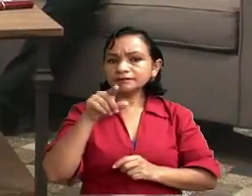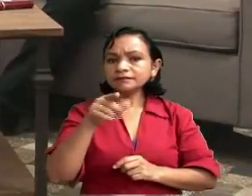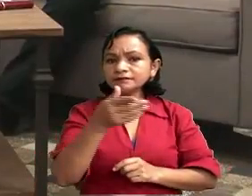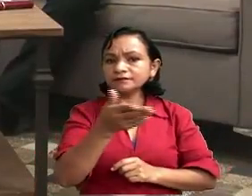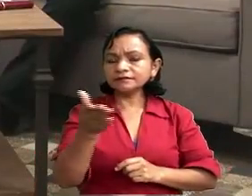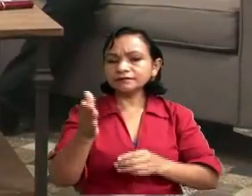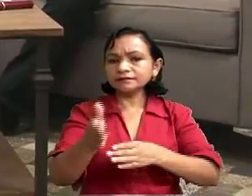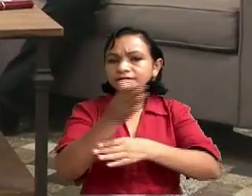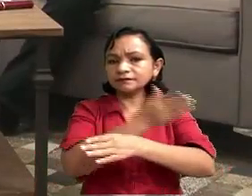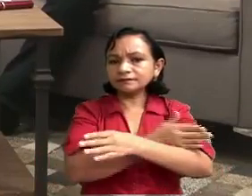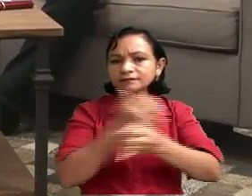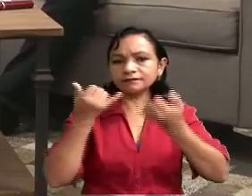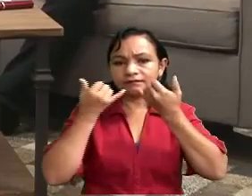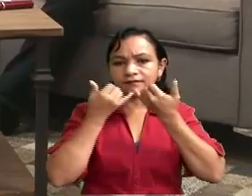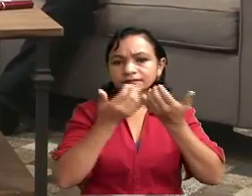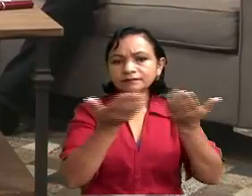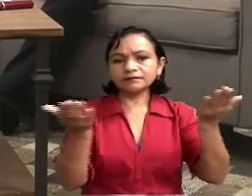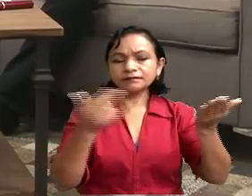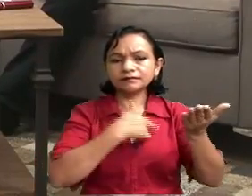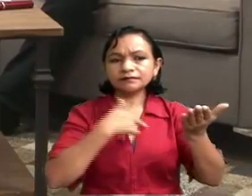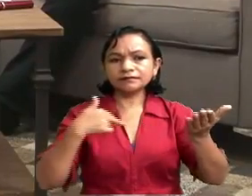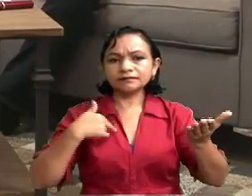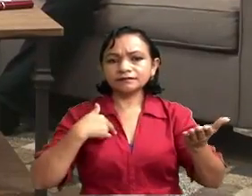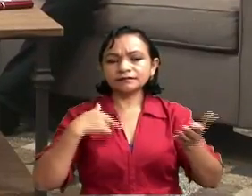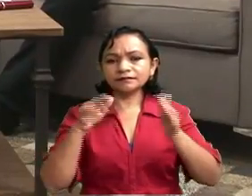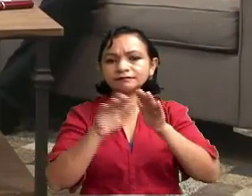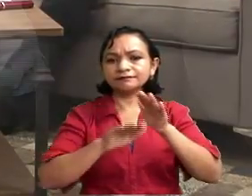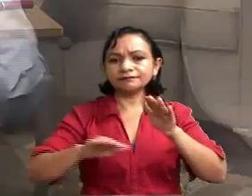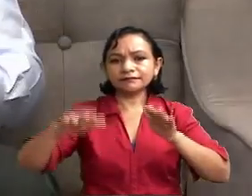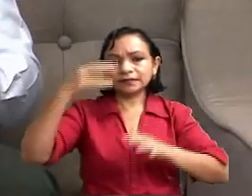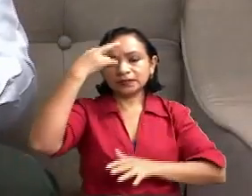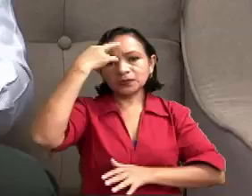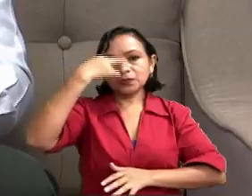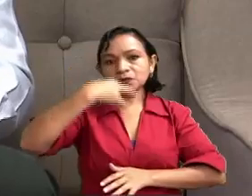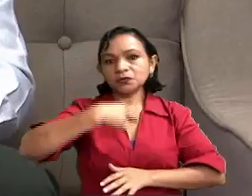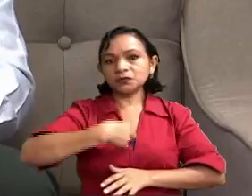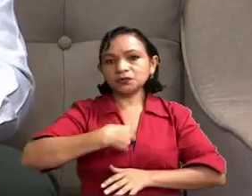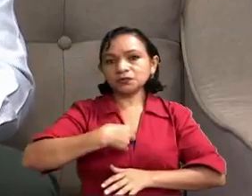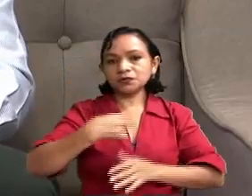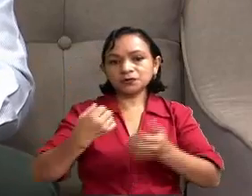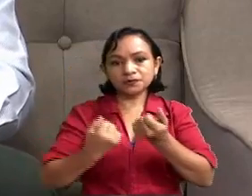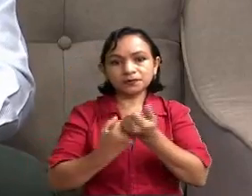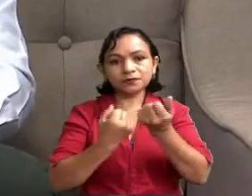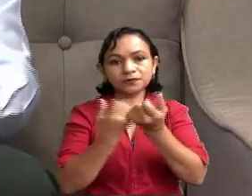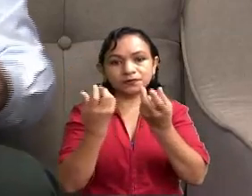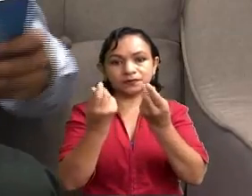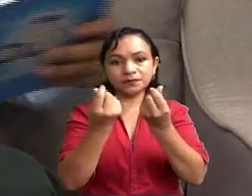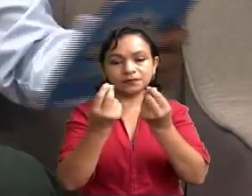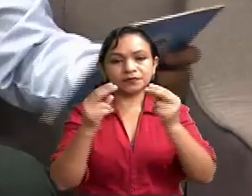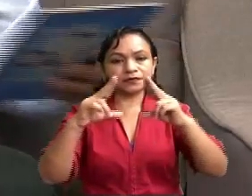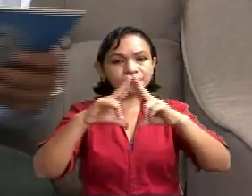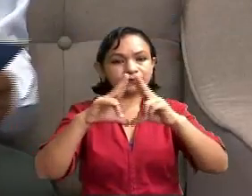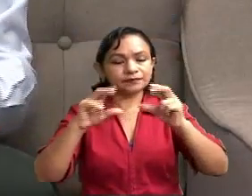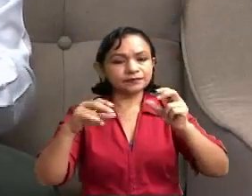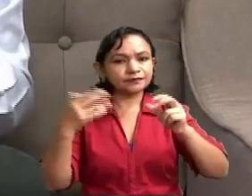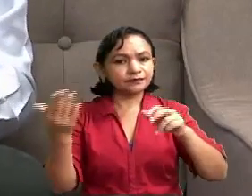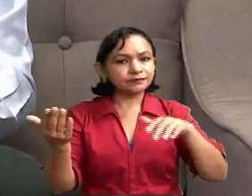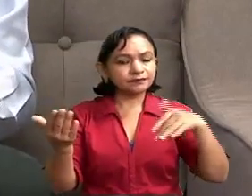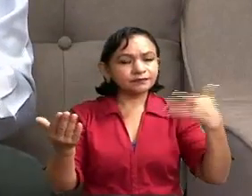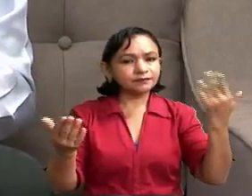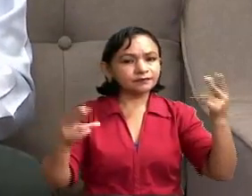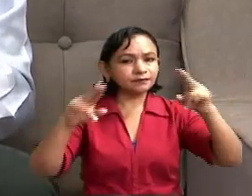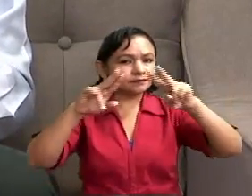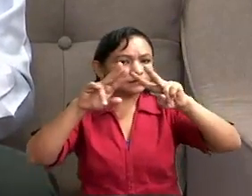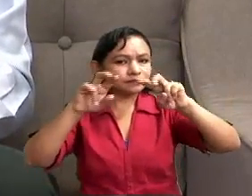nos dieron un informe sobre ellos, ha descansado la magna responsabilidad de sostener la economía nacional. En ese sentido, ¿cuál sería el